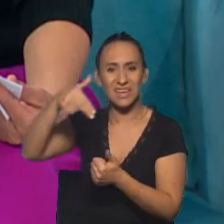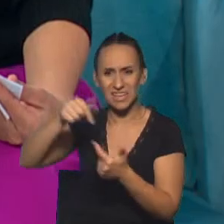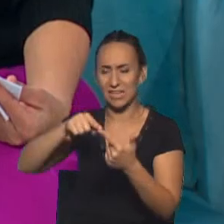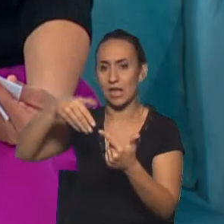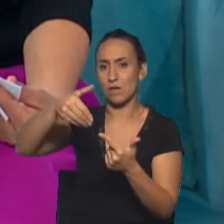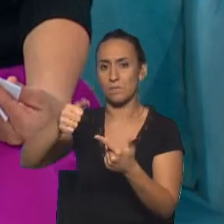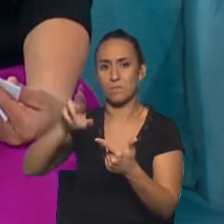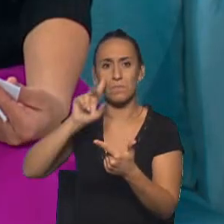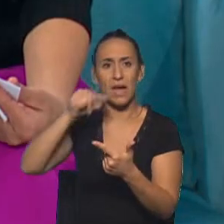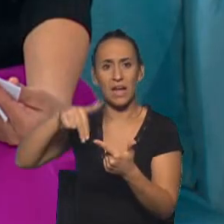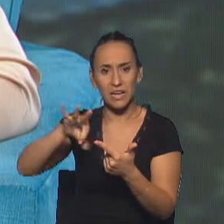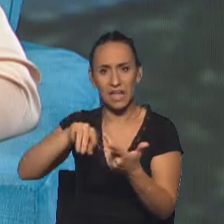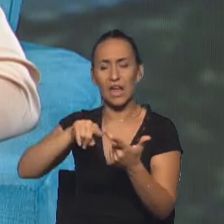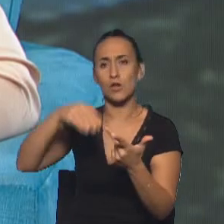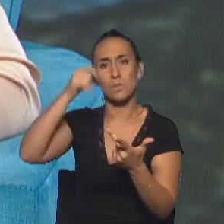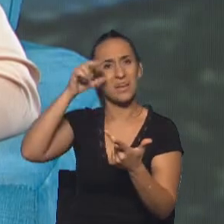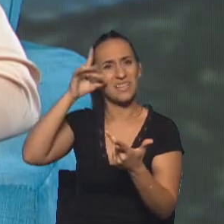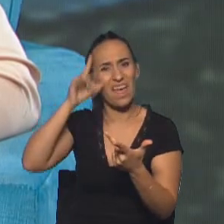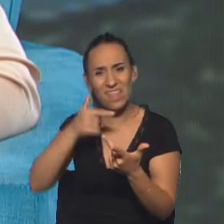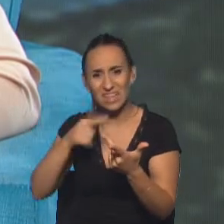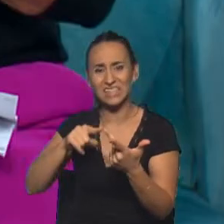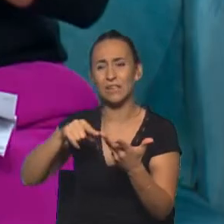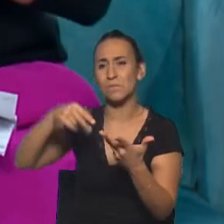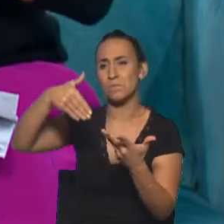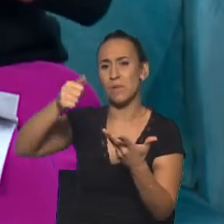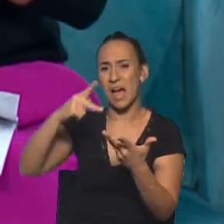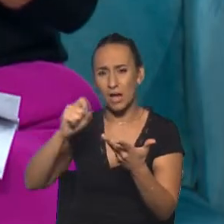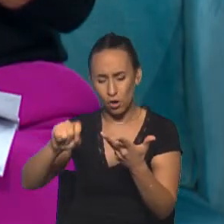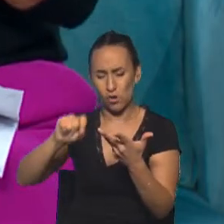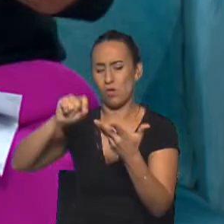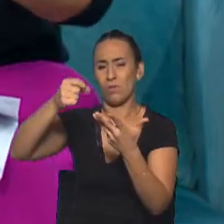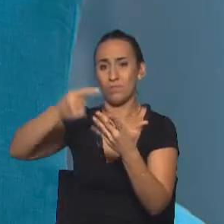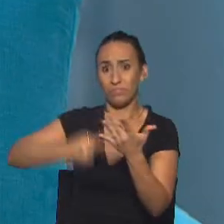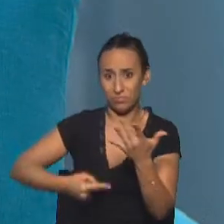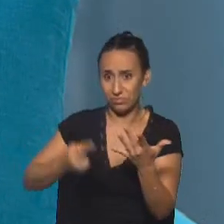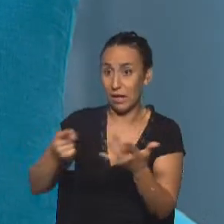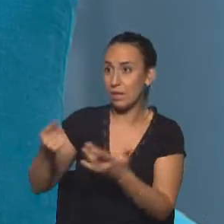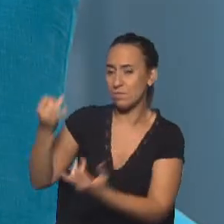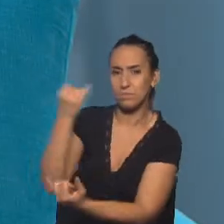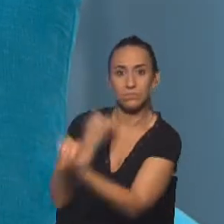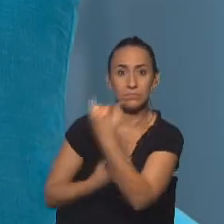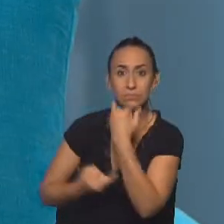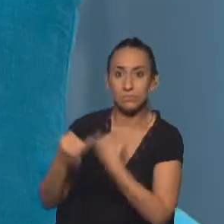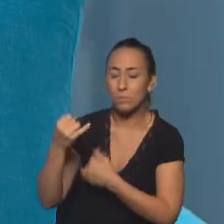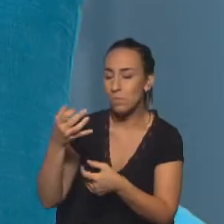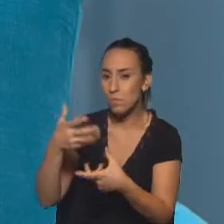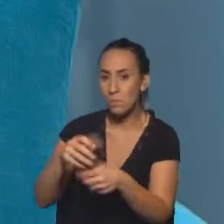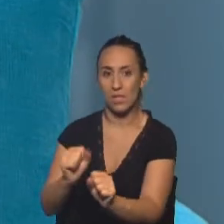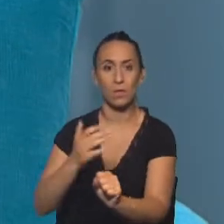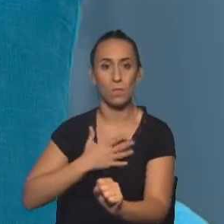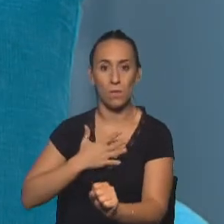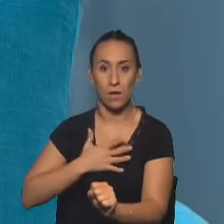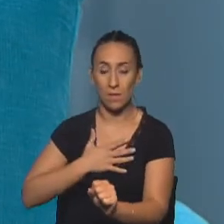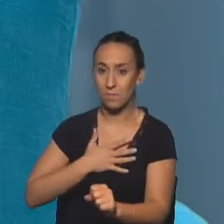Flores, bueno, con Mercedes, Maco. Y es cerrar un capítulo porque también pudiste saber cómo estaba, qué cosas